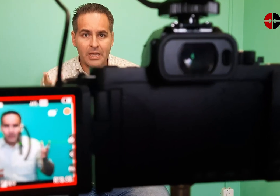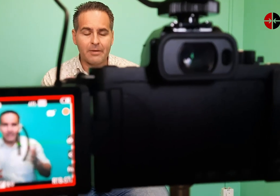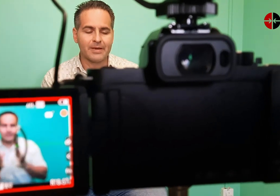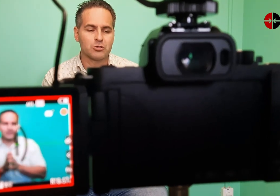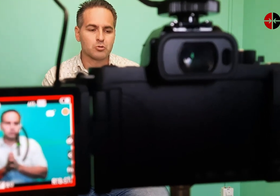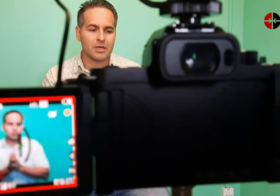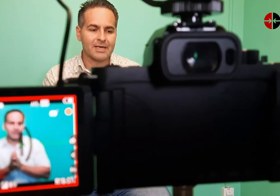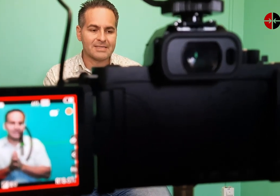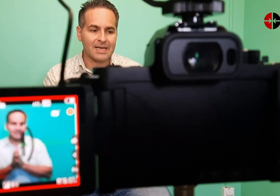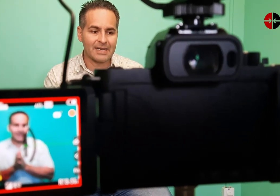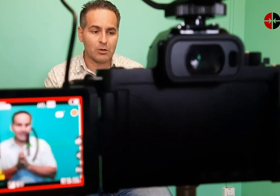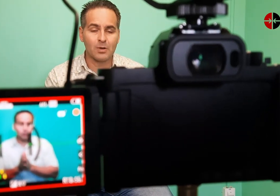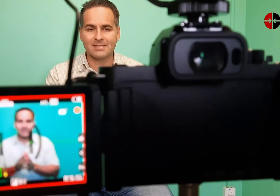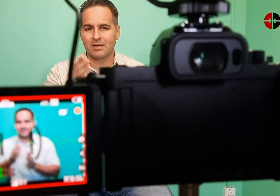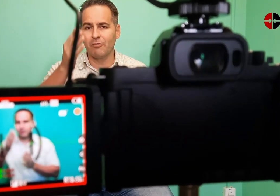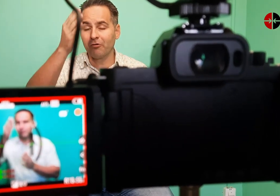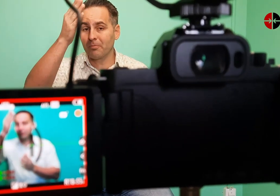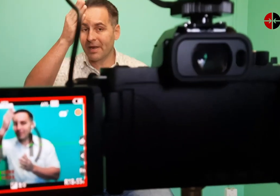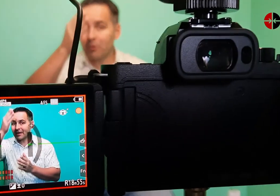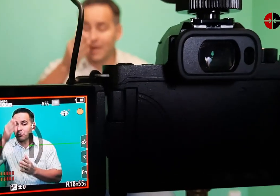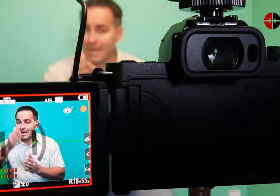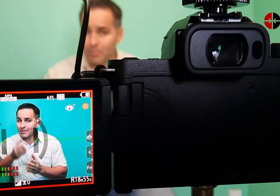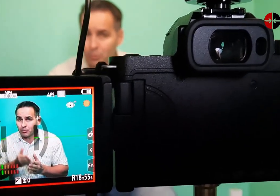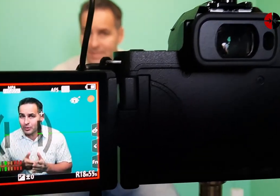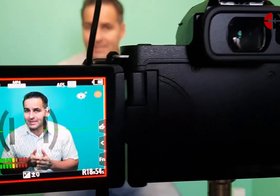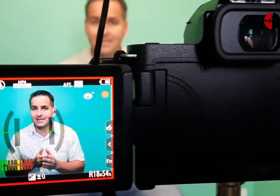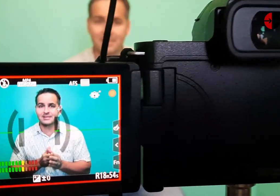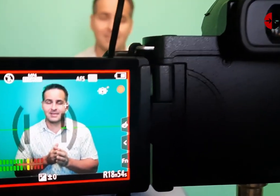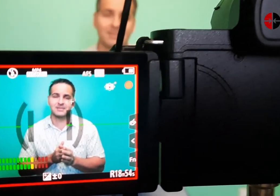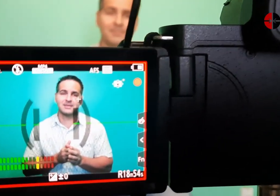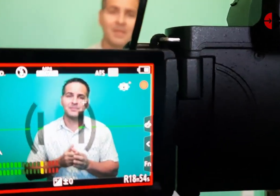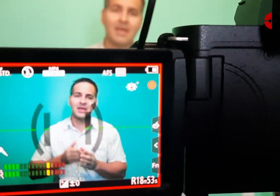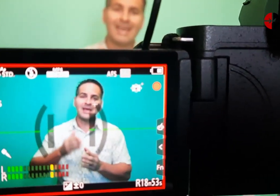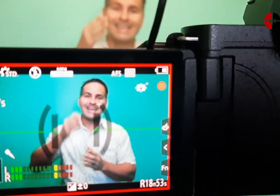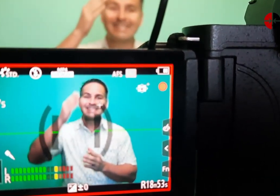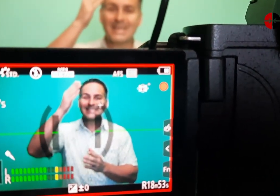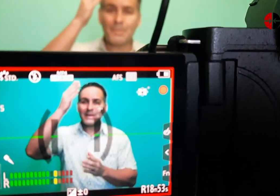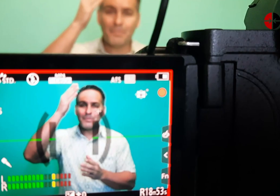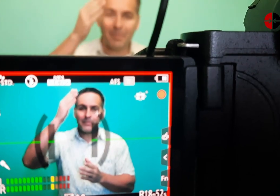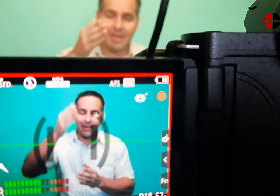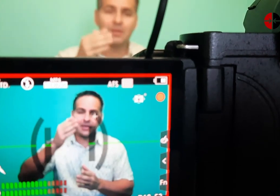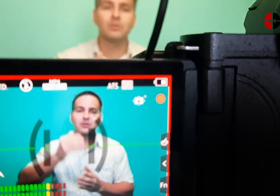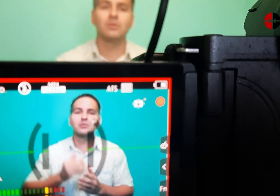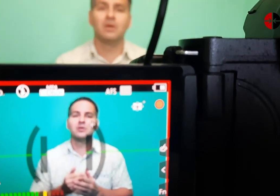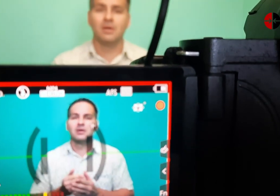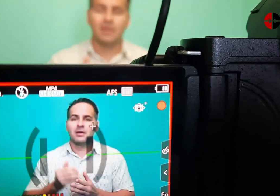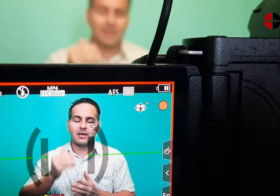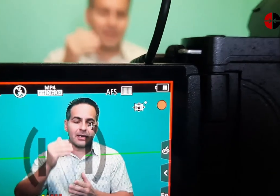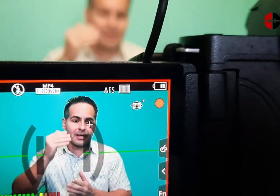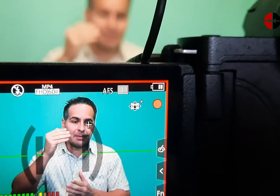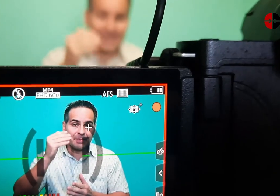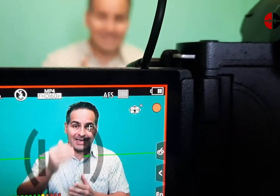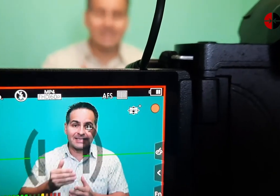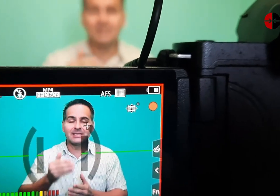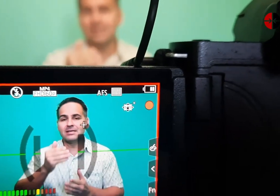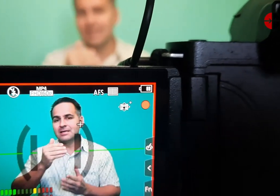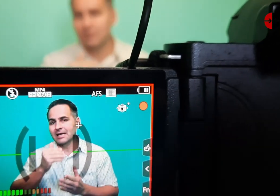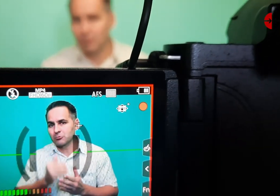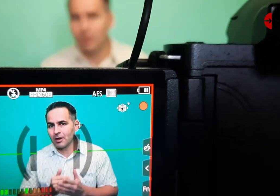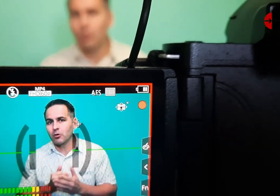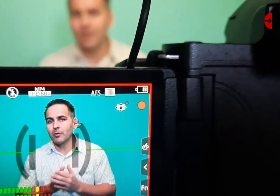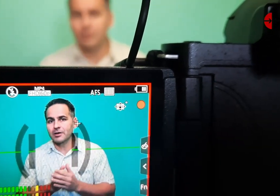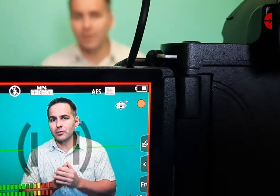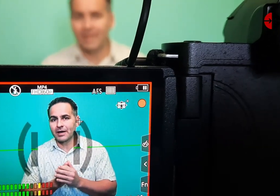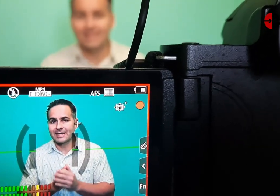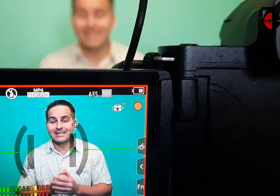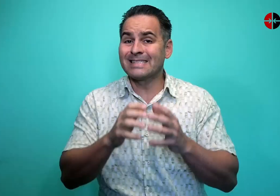encuestas es lo que debe de suceder si gana Lula se conformaría un eje muy interesante entre México Brasil y